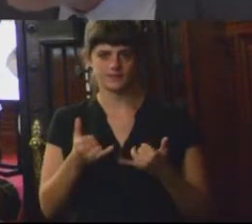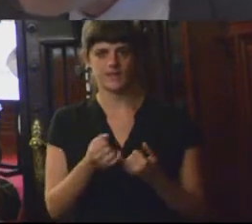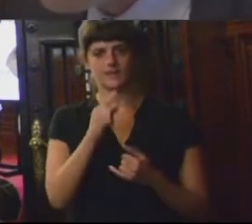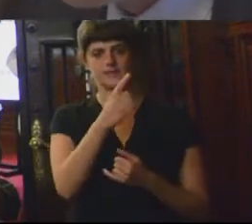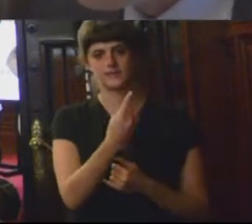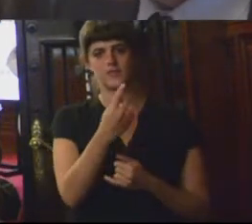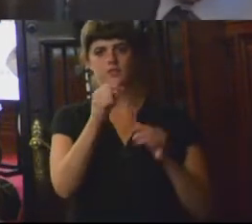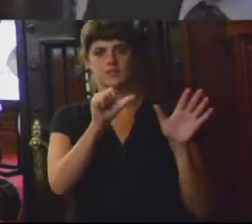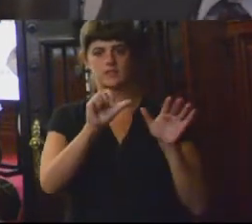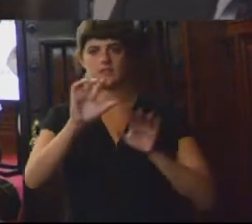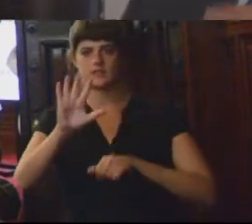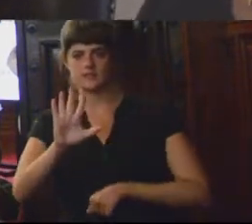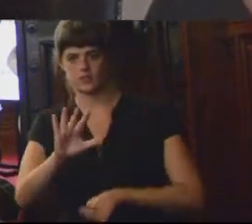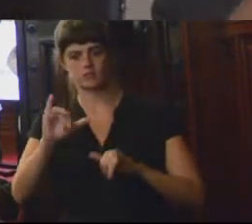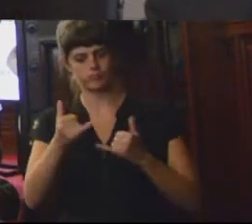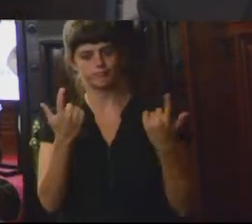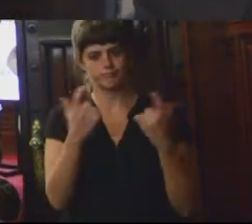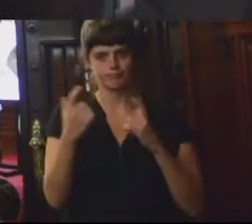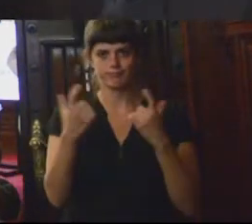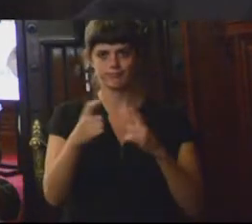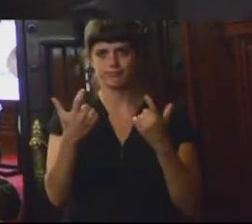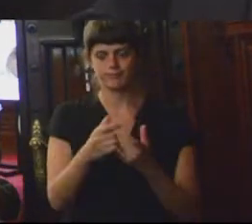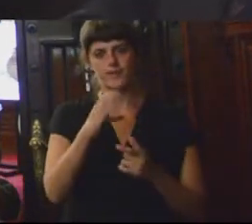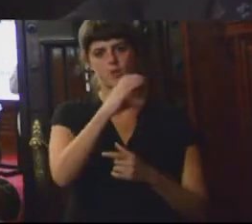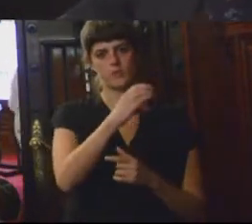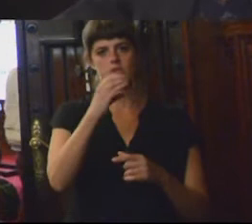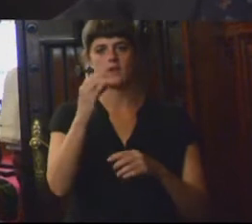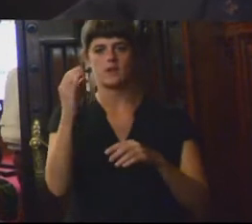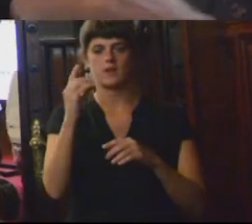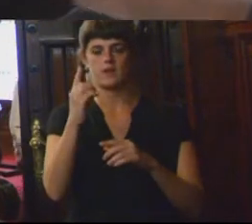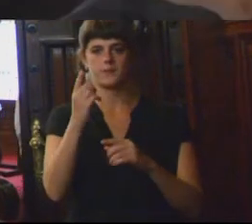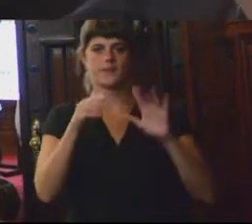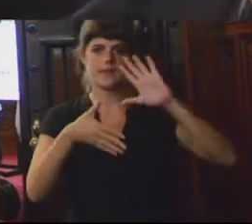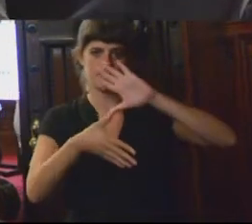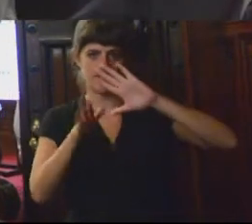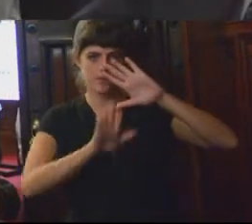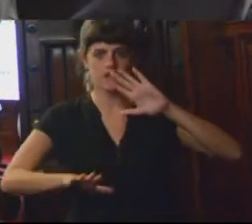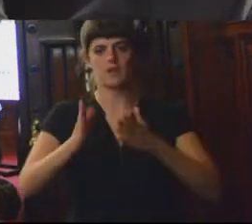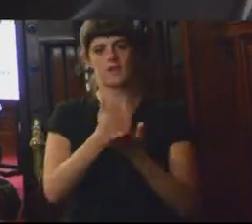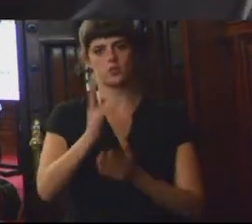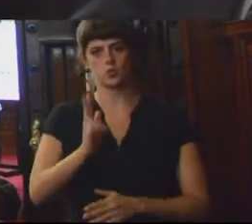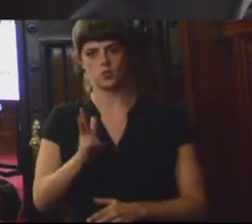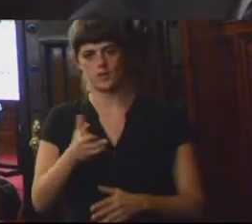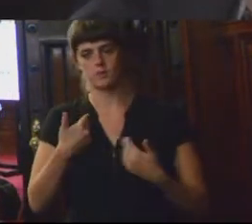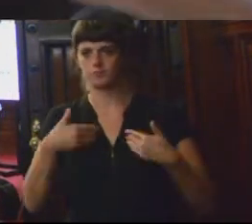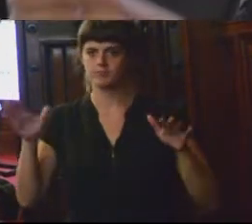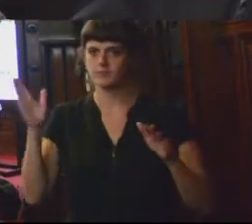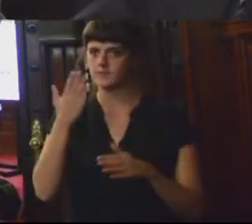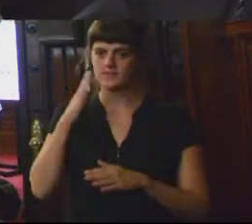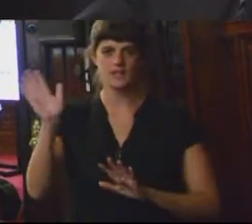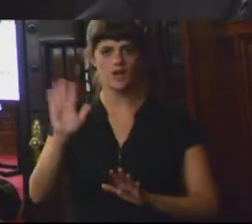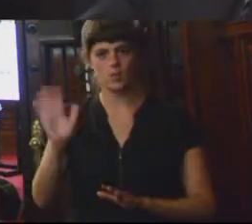periodo de sesiones de la Comisión Interamericana de Derechos Humanos. Mi saludo respetuoso a